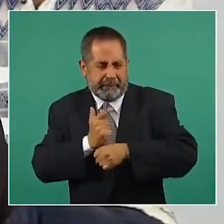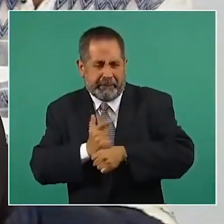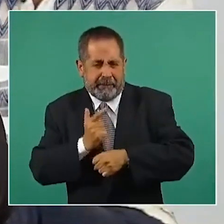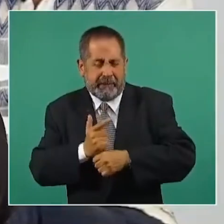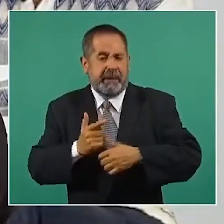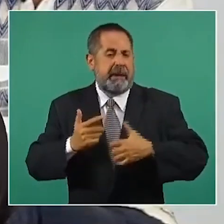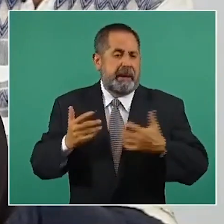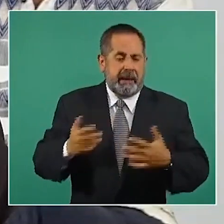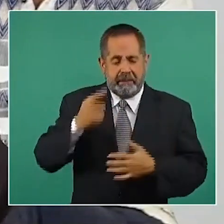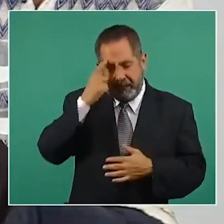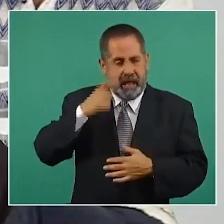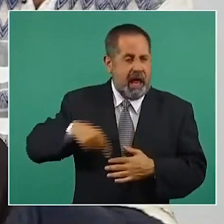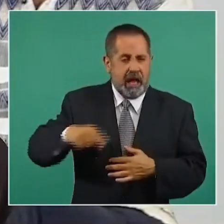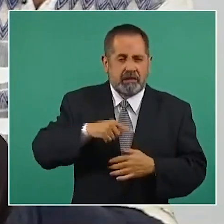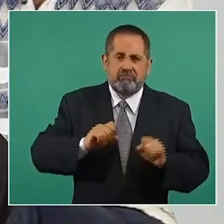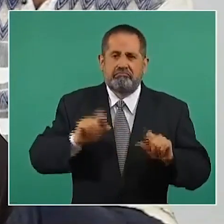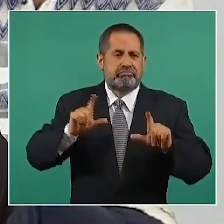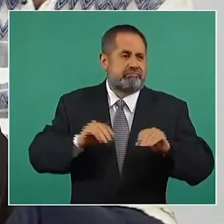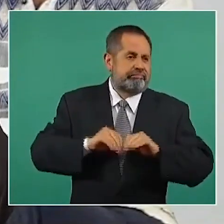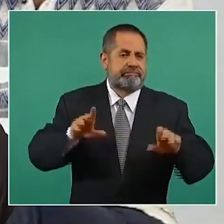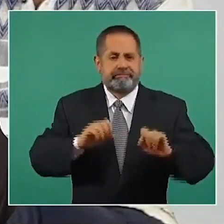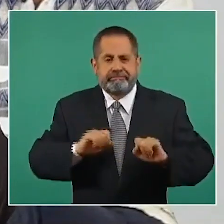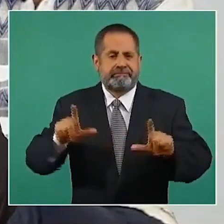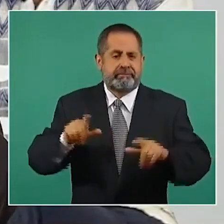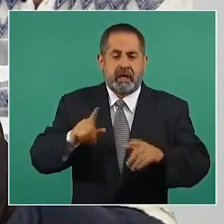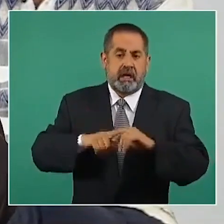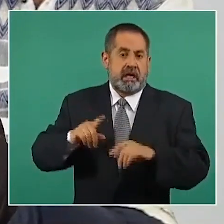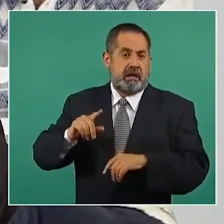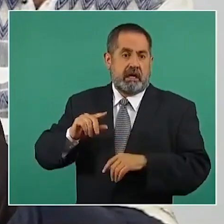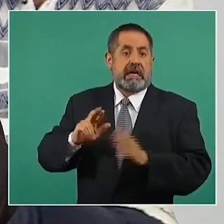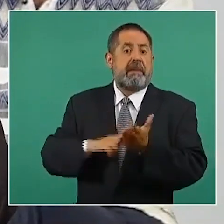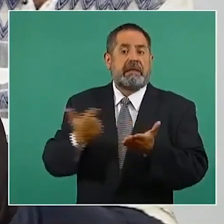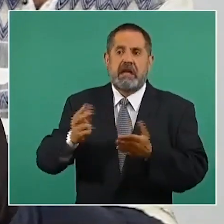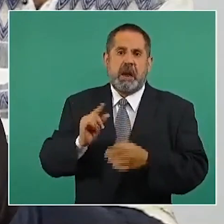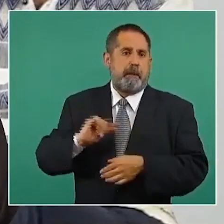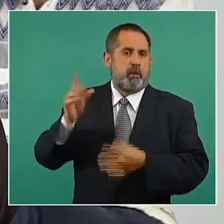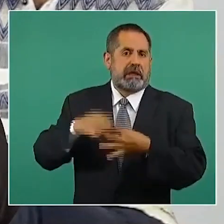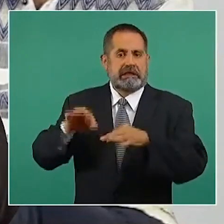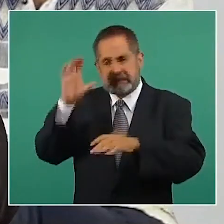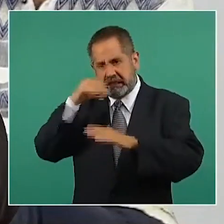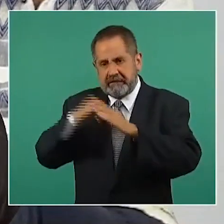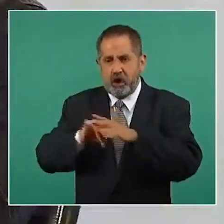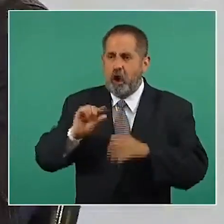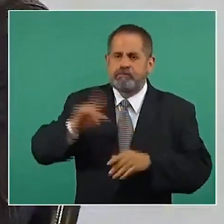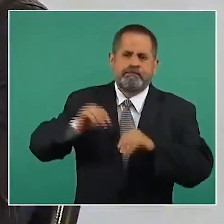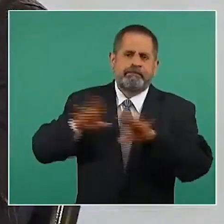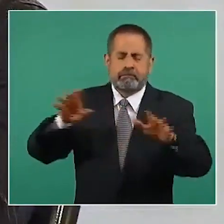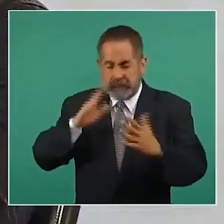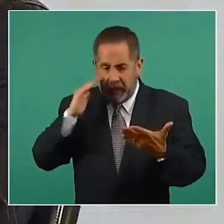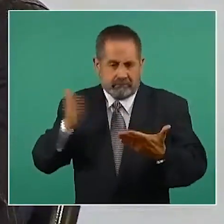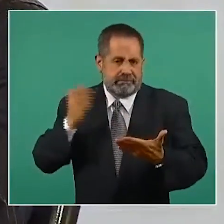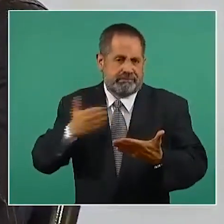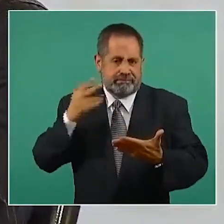que continuamente aparecieron en línea y en las revistas de mayor prestigio científico, médico del